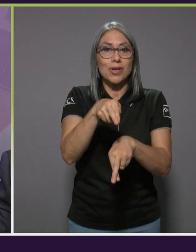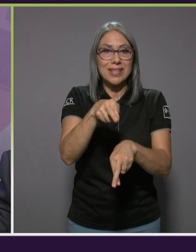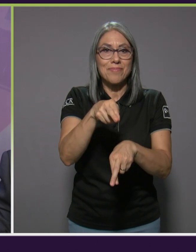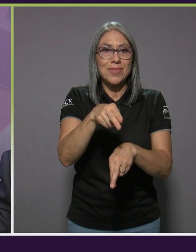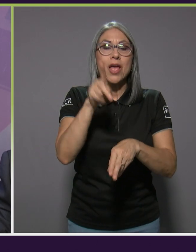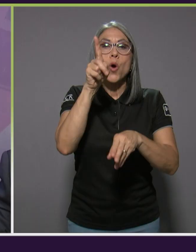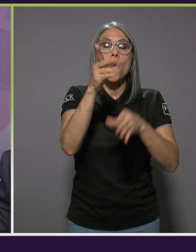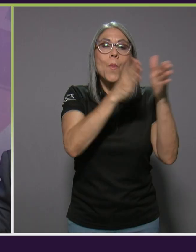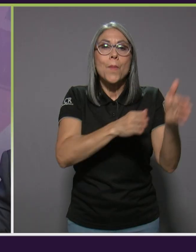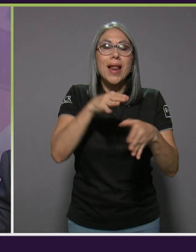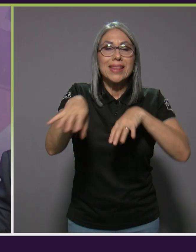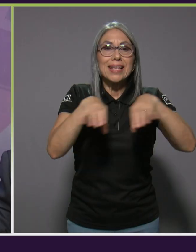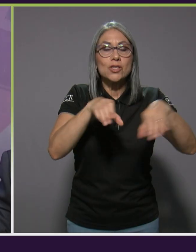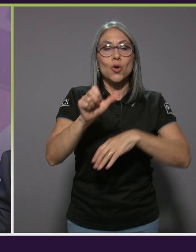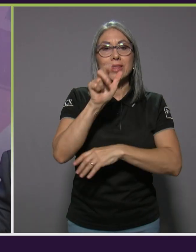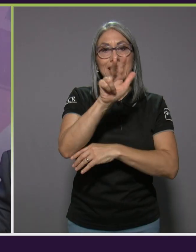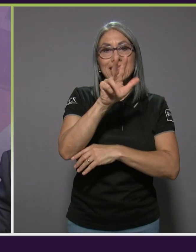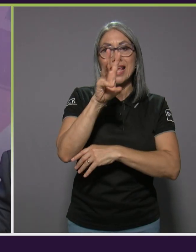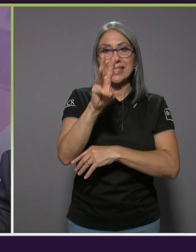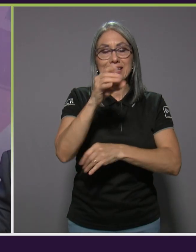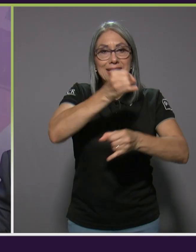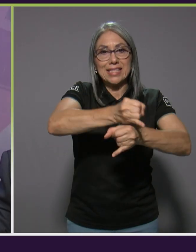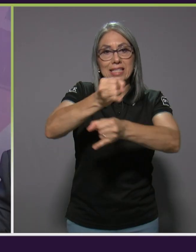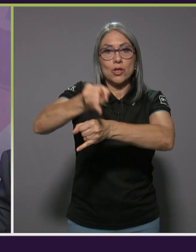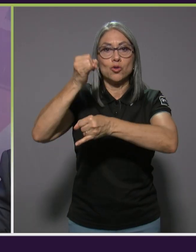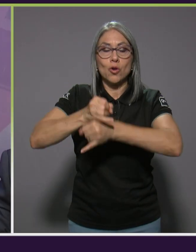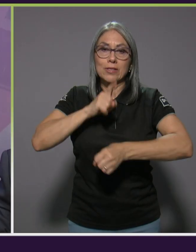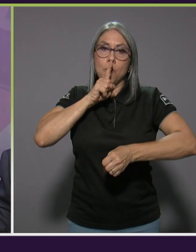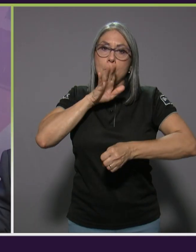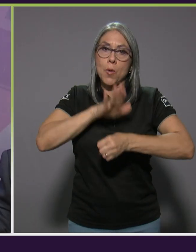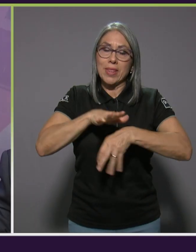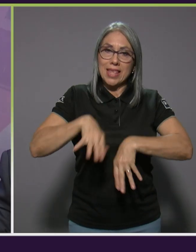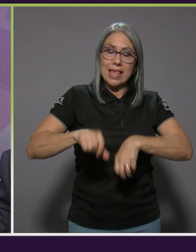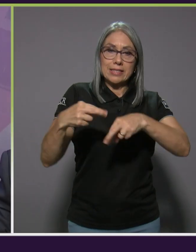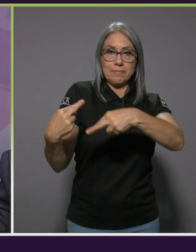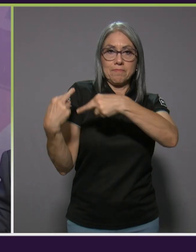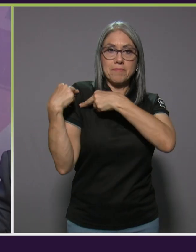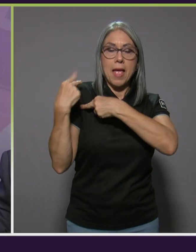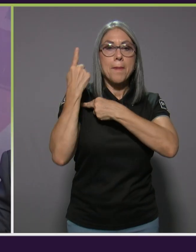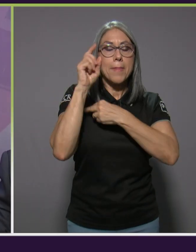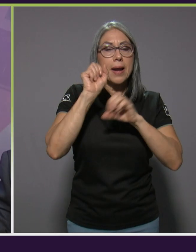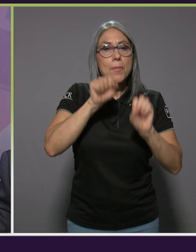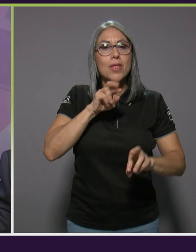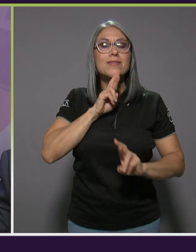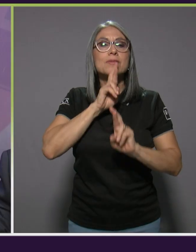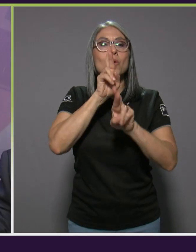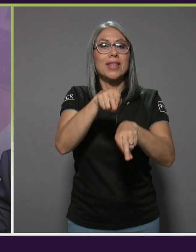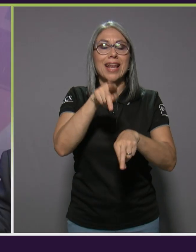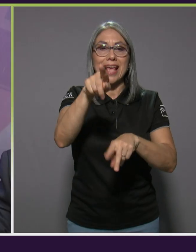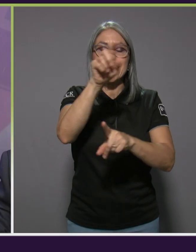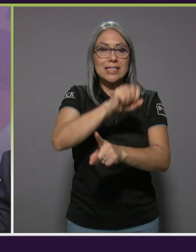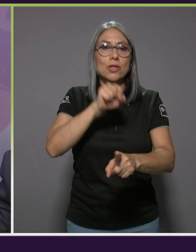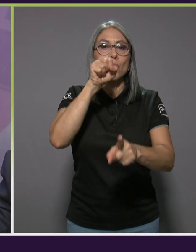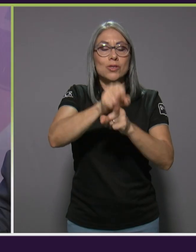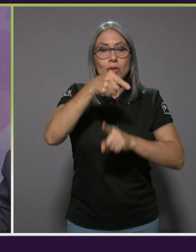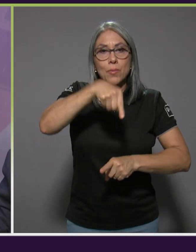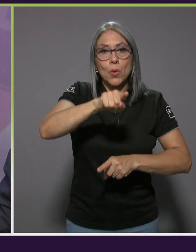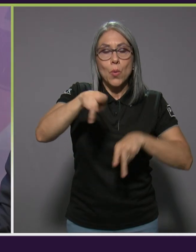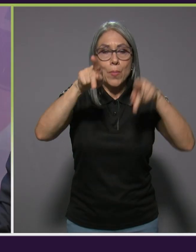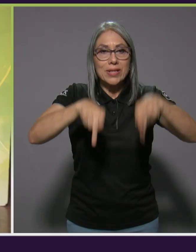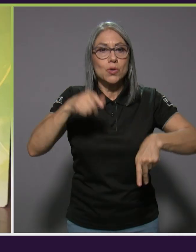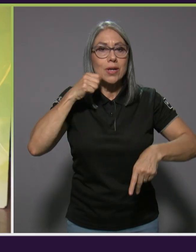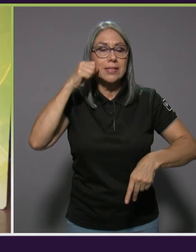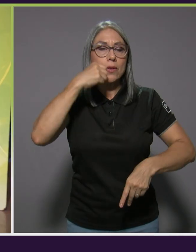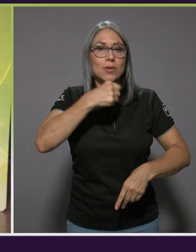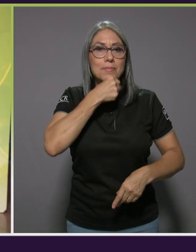instituciones comprometidas para poder responder a esta situación particular de abuso o violencia hacia las personas adultas mayores. Juan Carlos, y